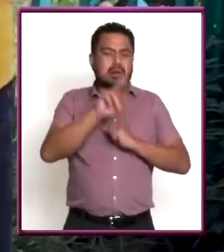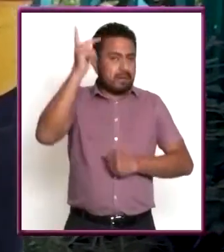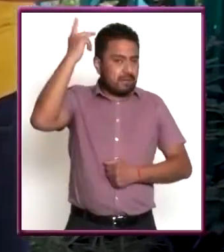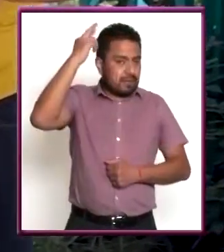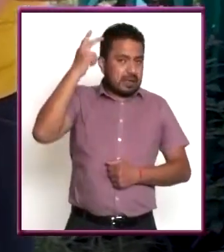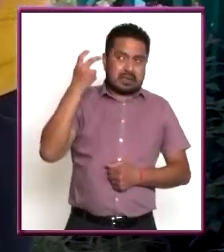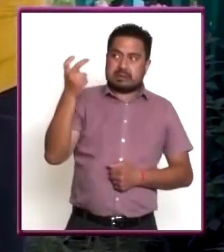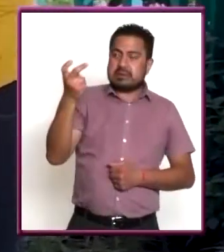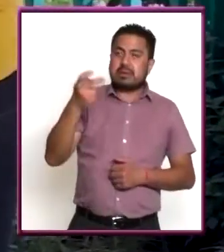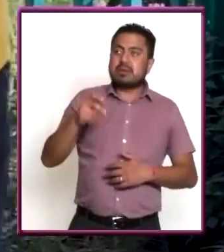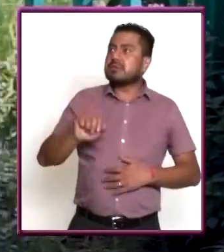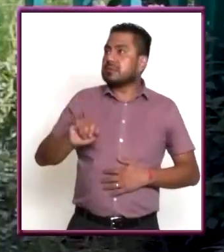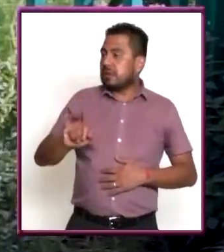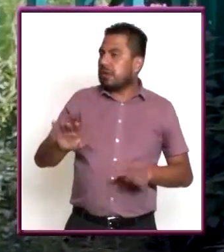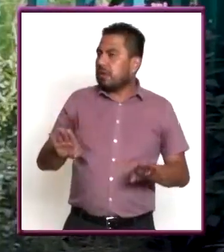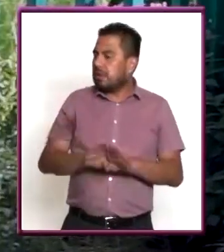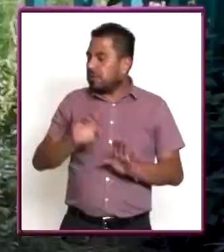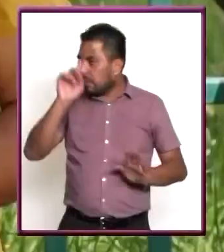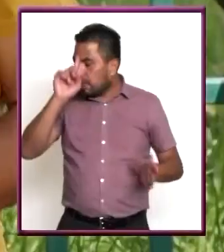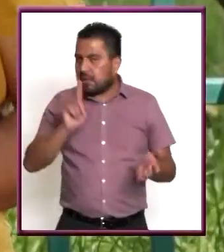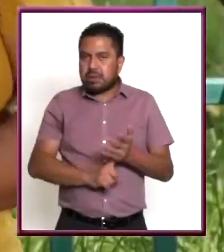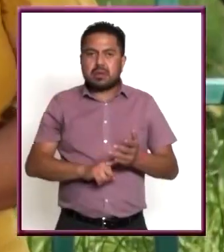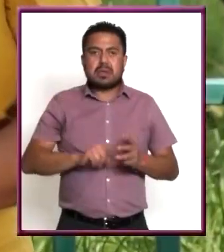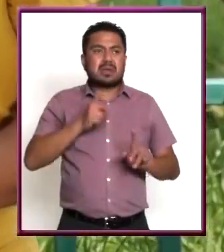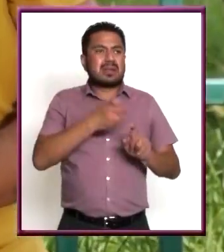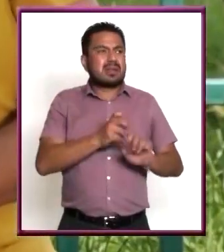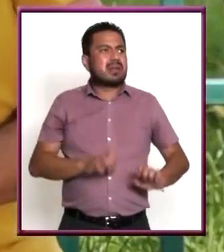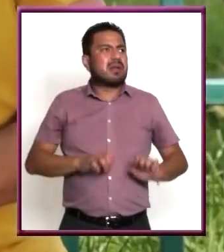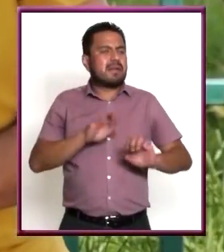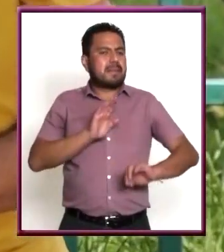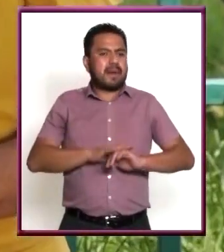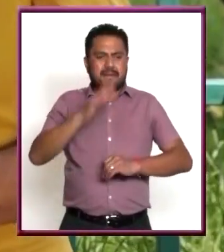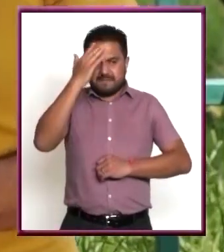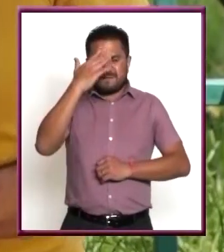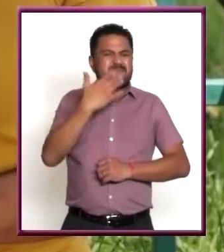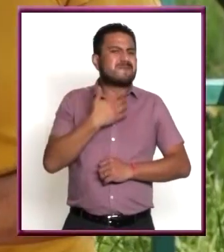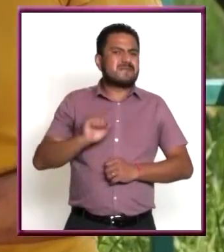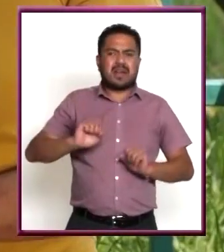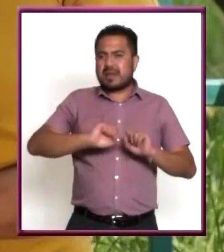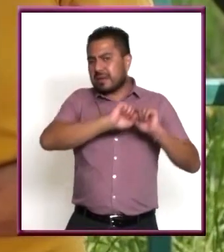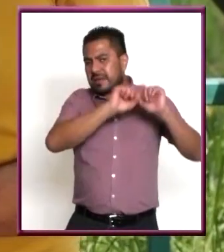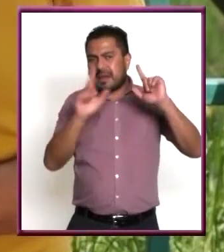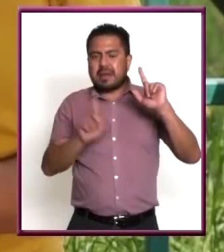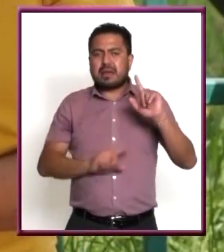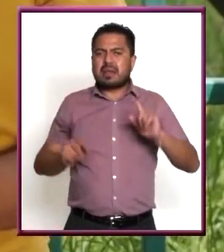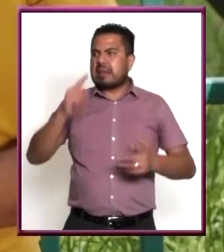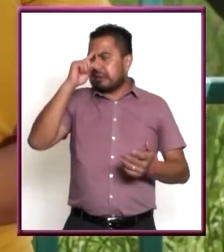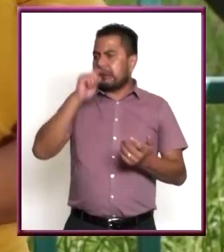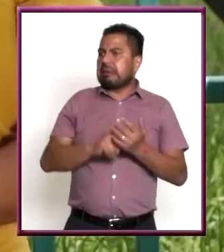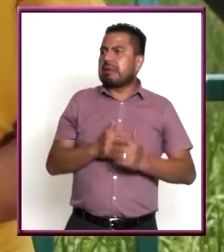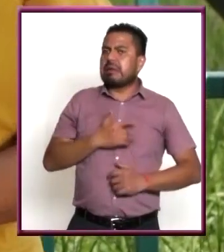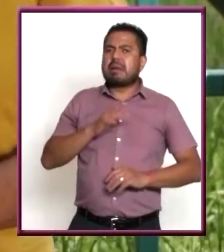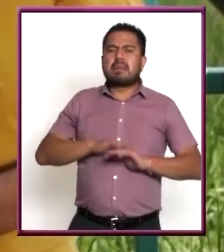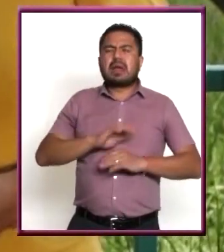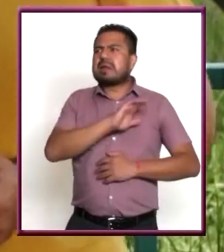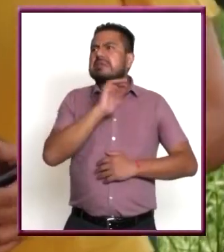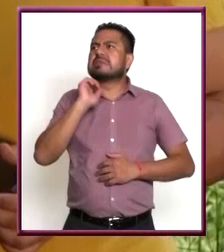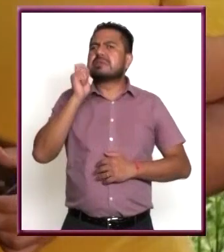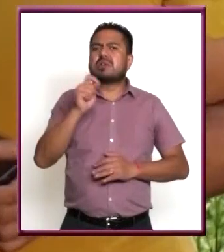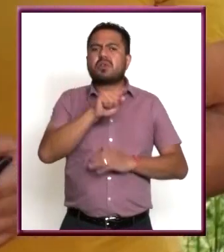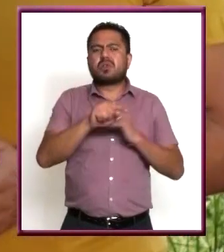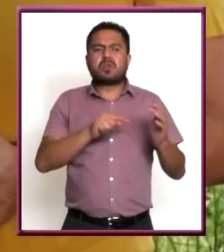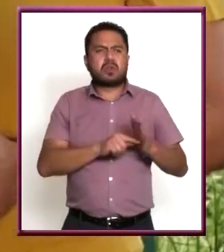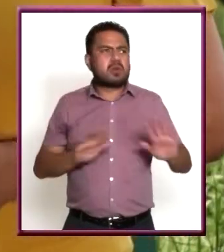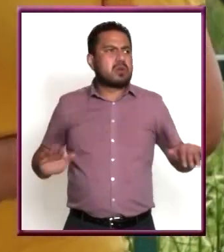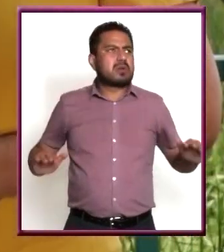es el Palacio de Bellas Artes? ¿Qué? ¿Cómo crees? O sea que es el edificio más famoso y popular del país. Yo hubiera creído que lo más